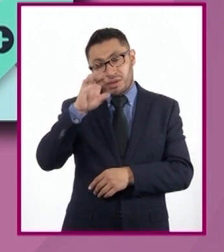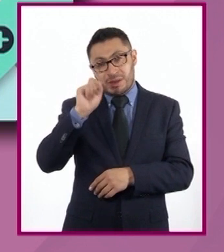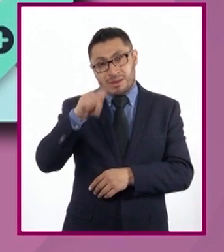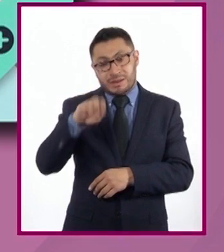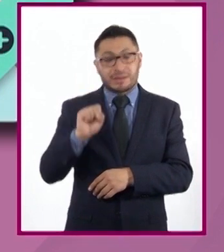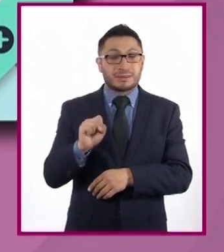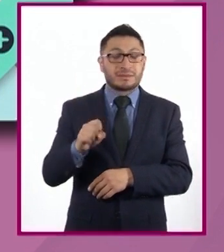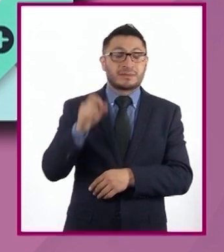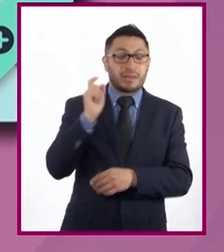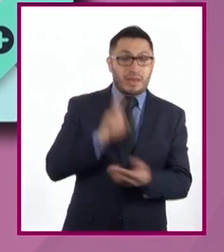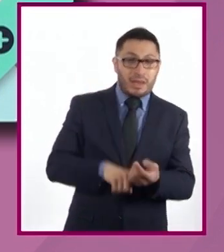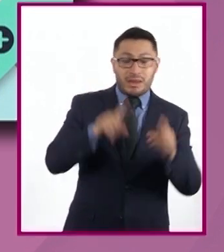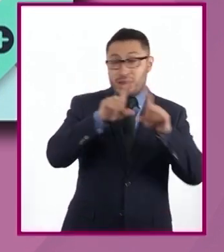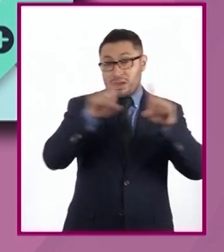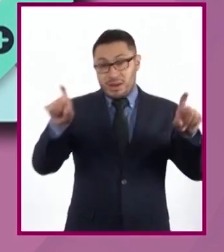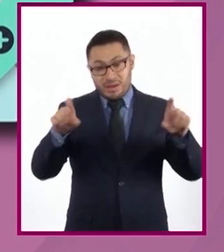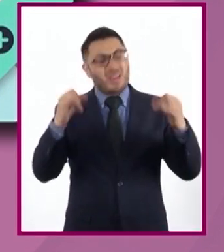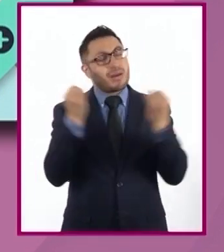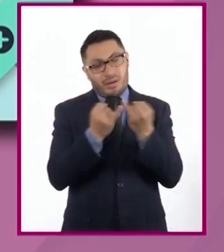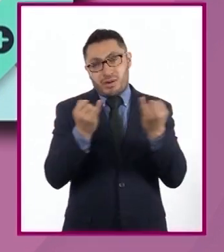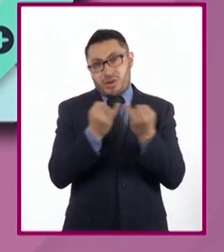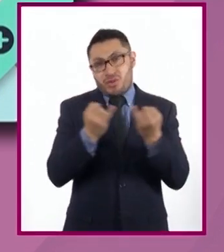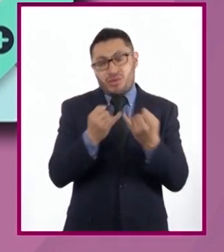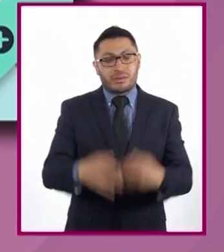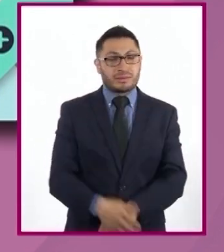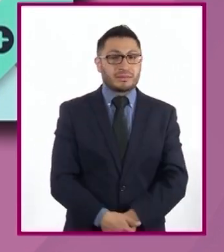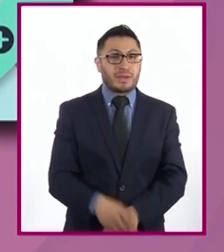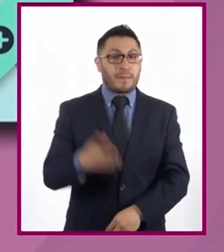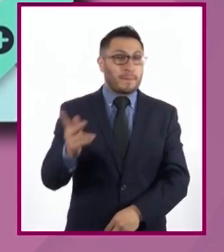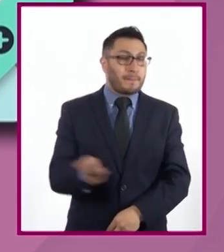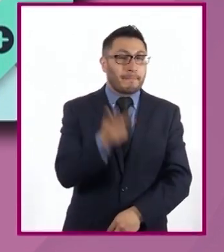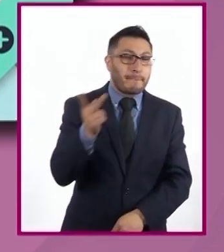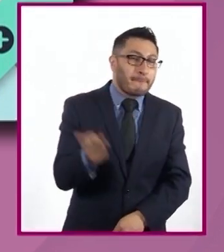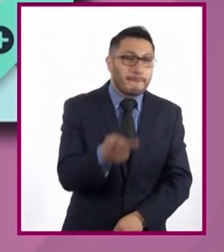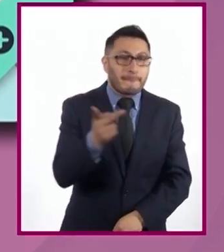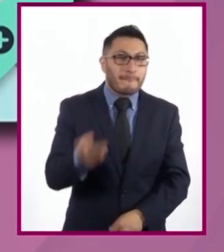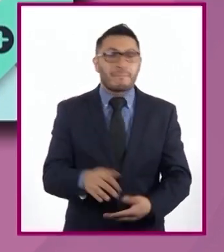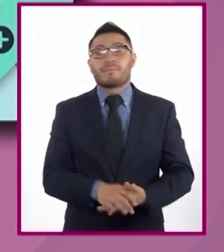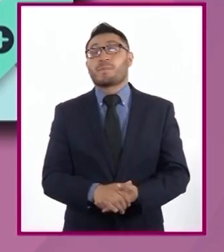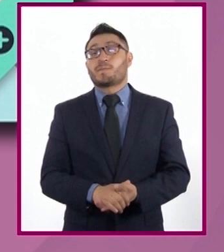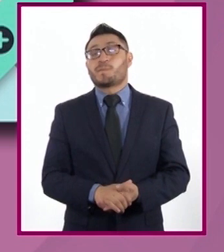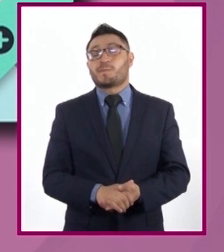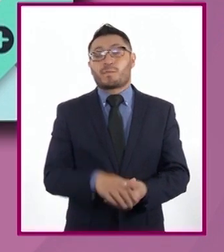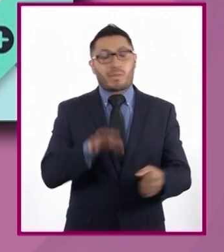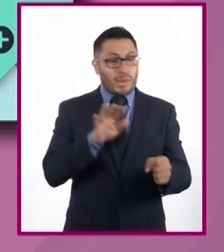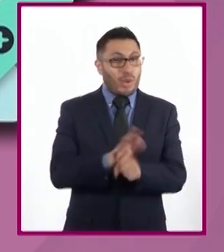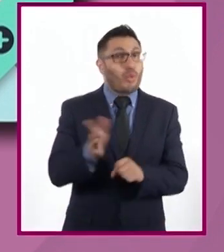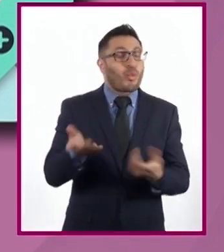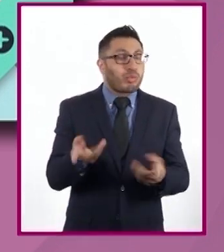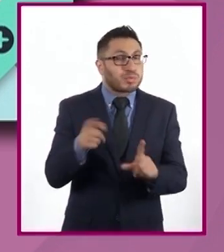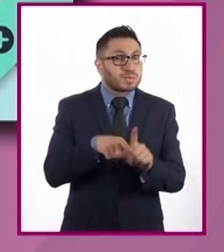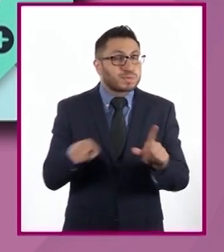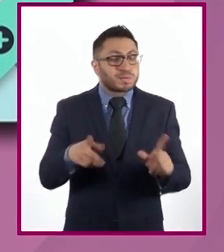entre las paralelas, que por lo tanto son iguales. Les pregunto, ¿cuáles son?